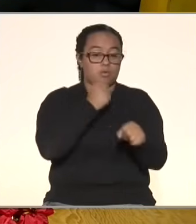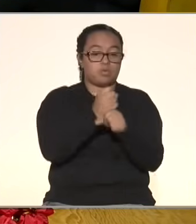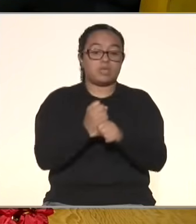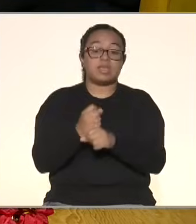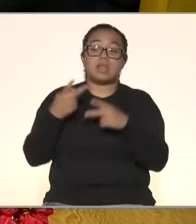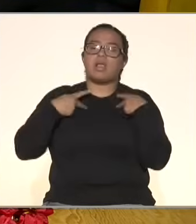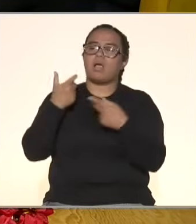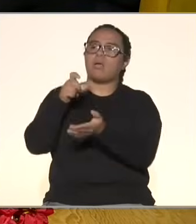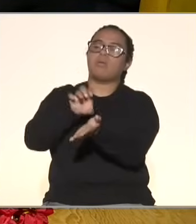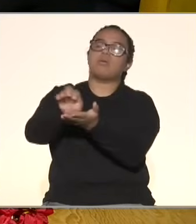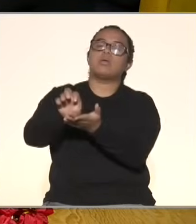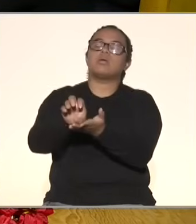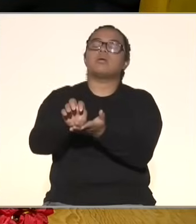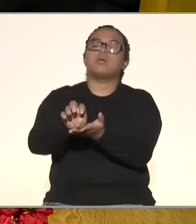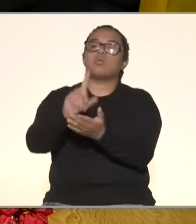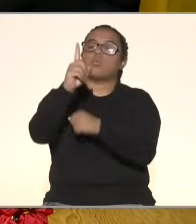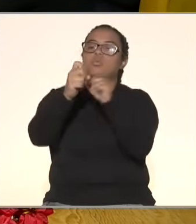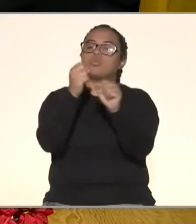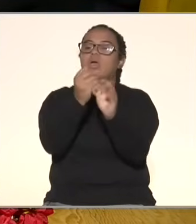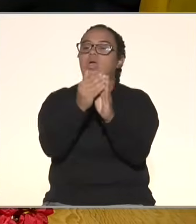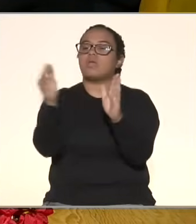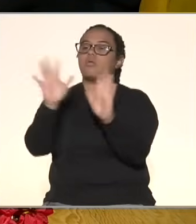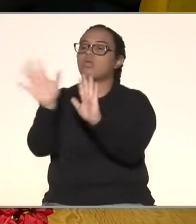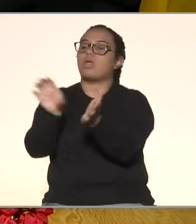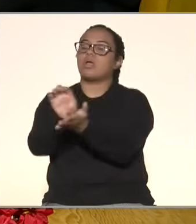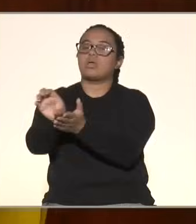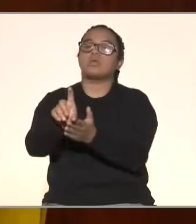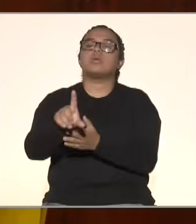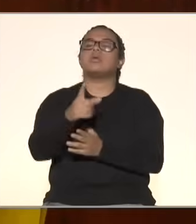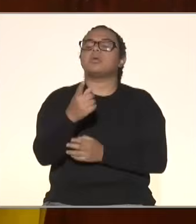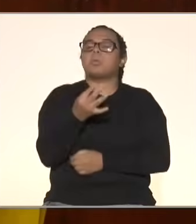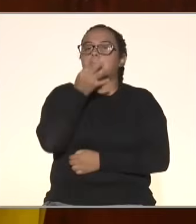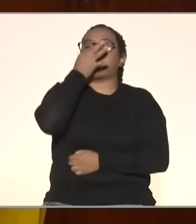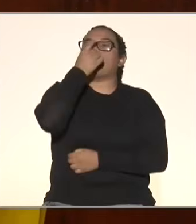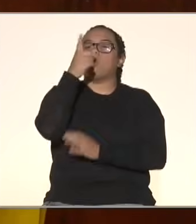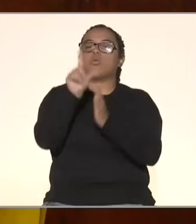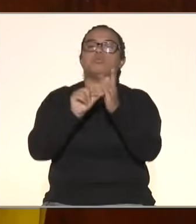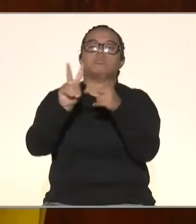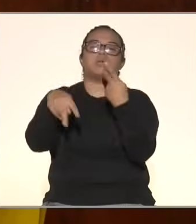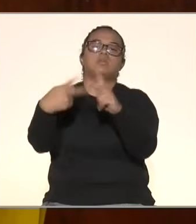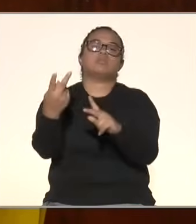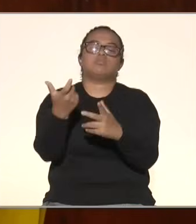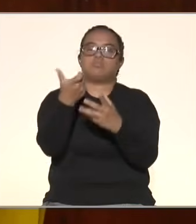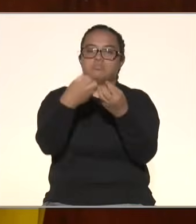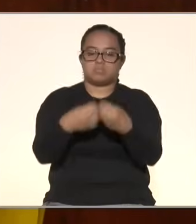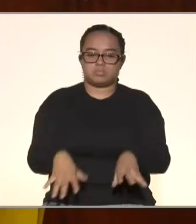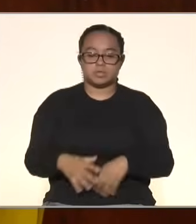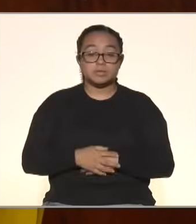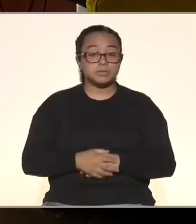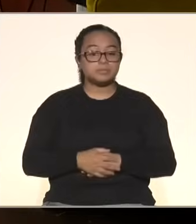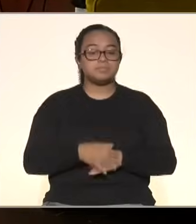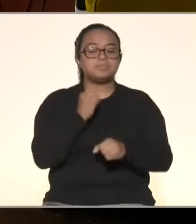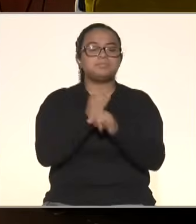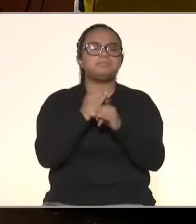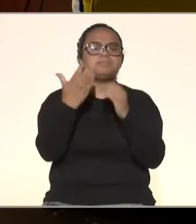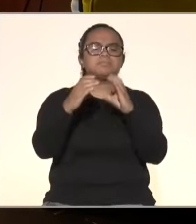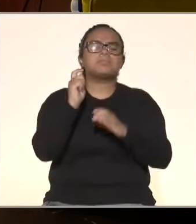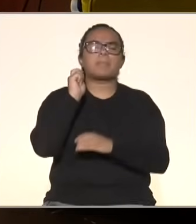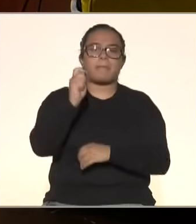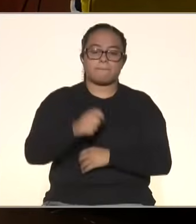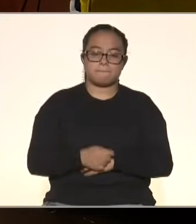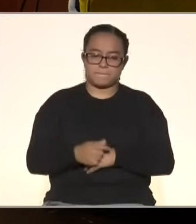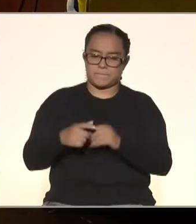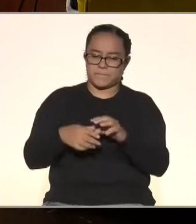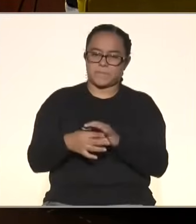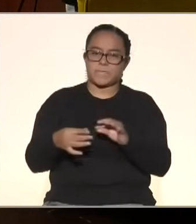todo y solo fue un mes. Exactamente. Sí. Eso sucede todo el tiempo. Pero bueno, ¿qué nos están diciendo en las redes? Ya tenemos varios comentarios y nos están